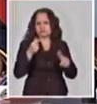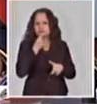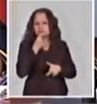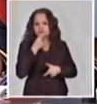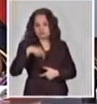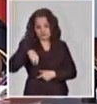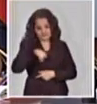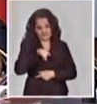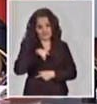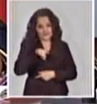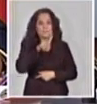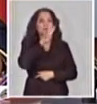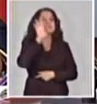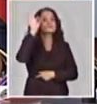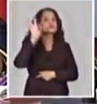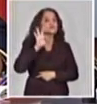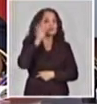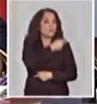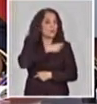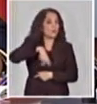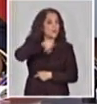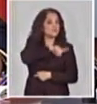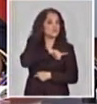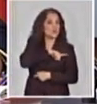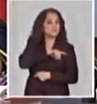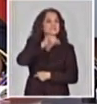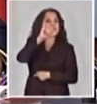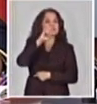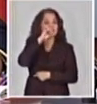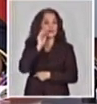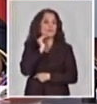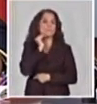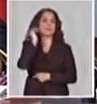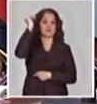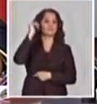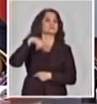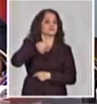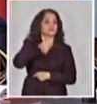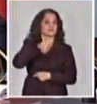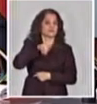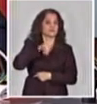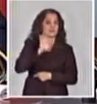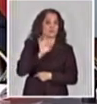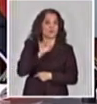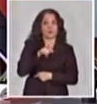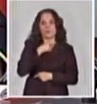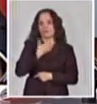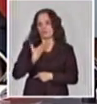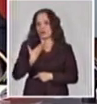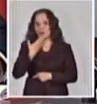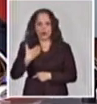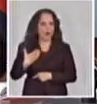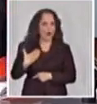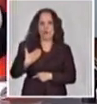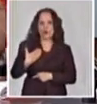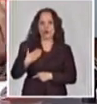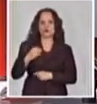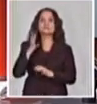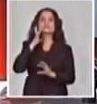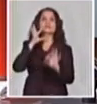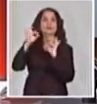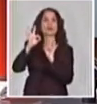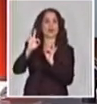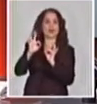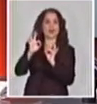20% tiene más de 60 años, no es posible que la contribución a la seguridad social la financie el presupuesto del Estado, porque los